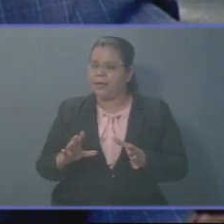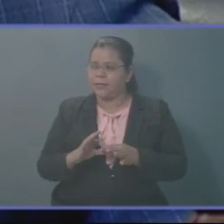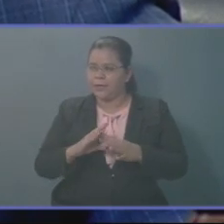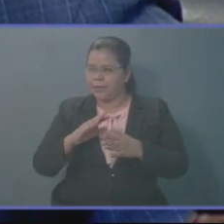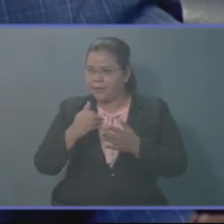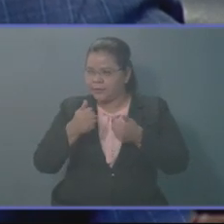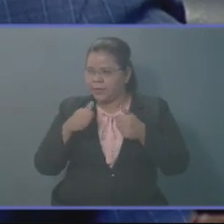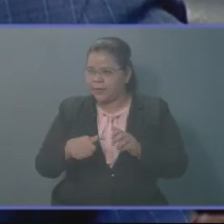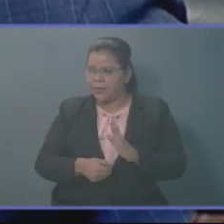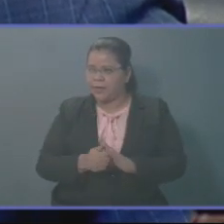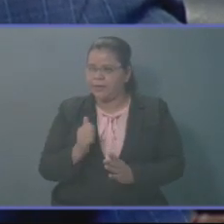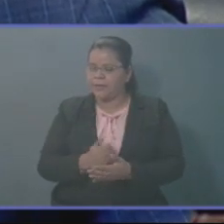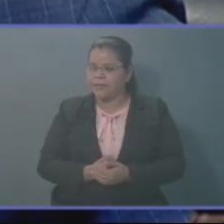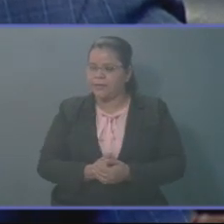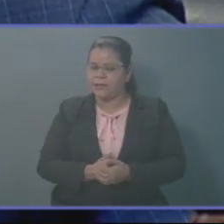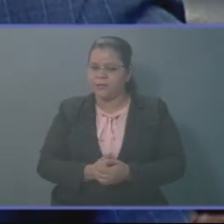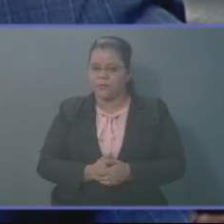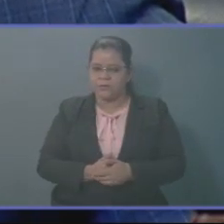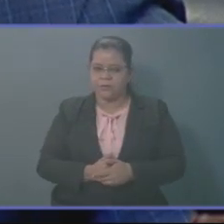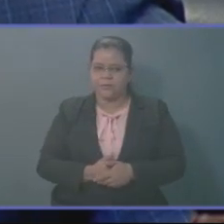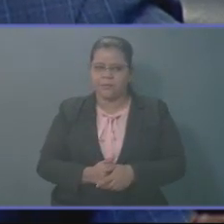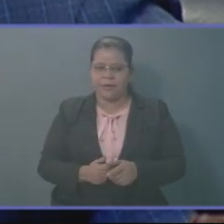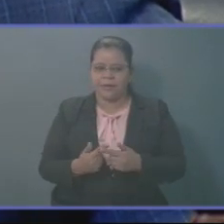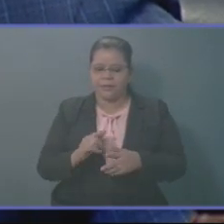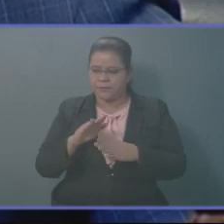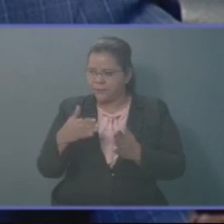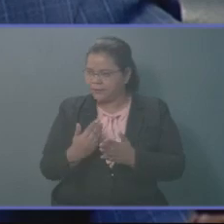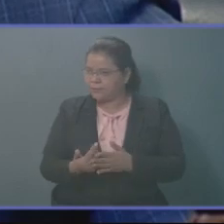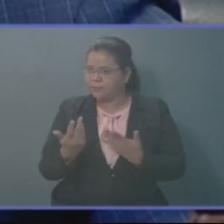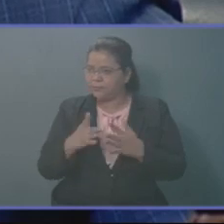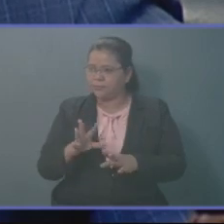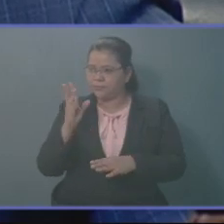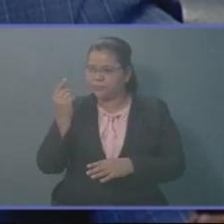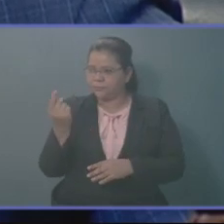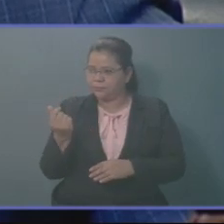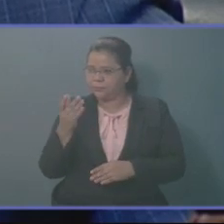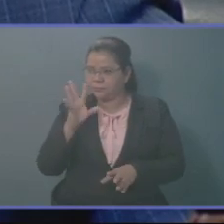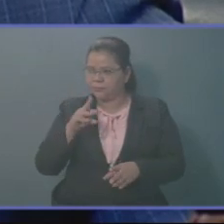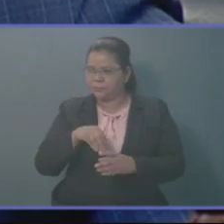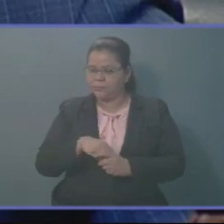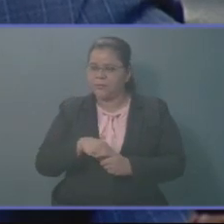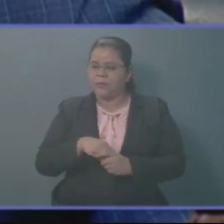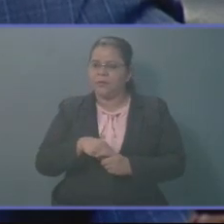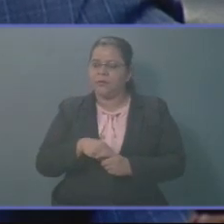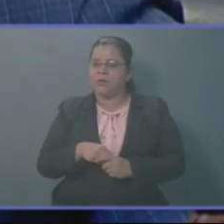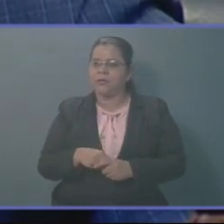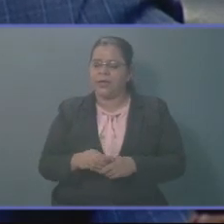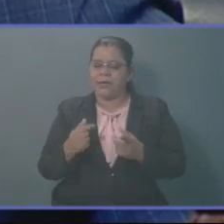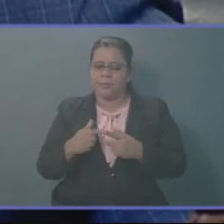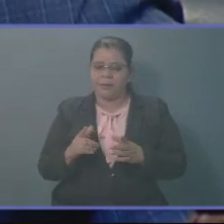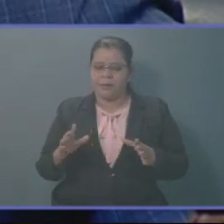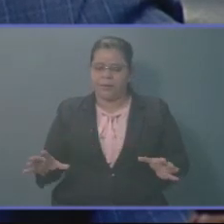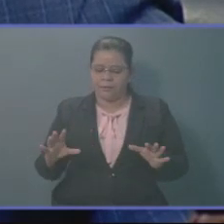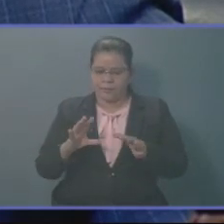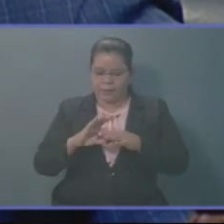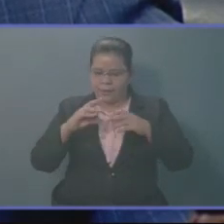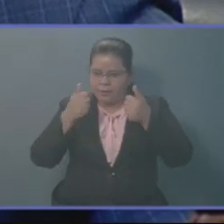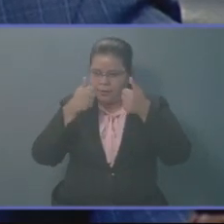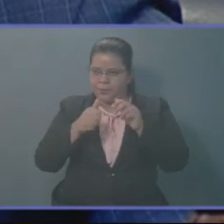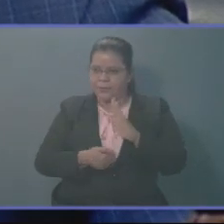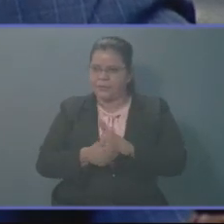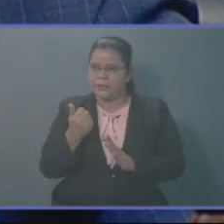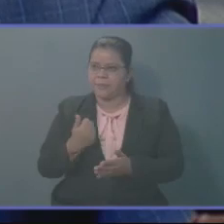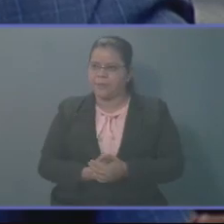las siguientes condiciones y estipulaciones. Monto y moneda del préstamo, hasta $20 millones de los Estados Unidos de